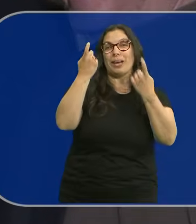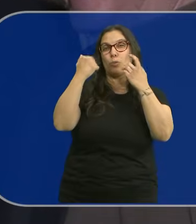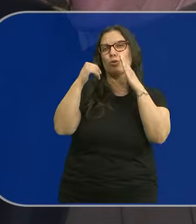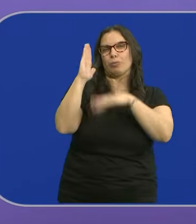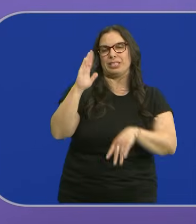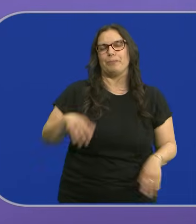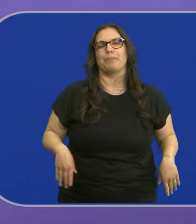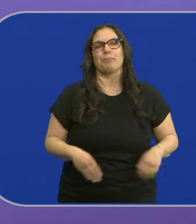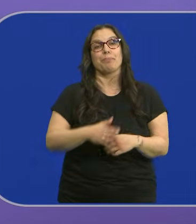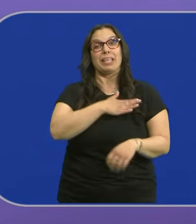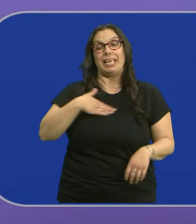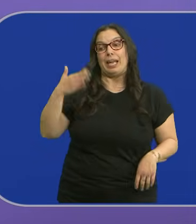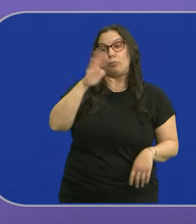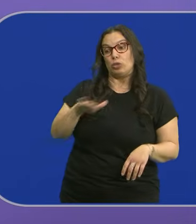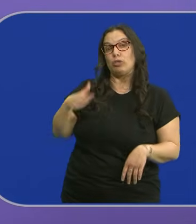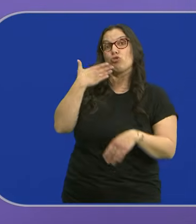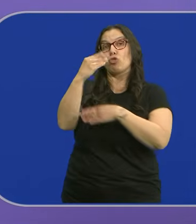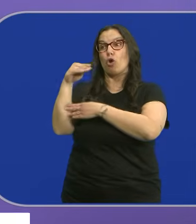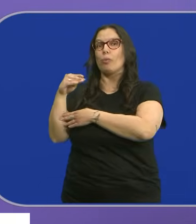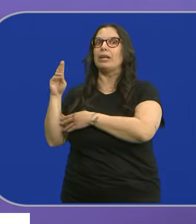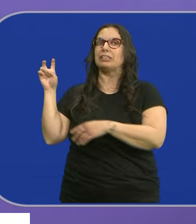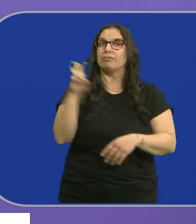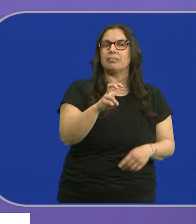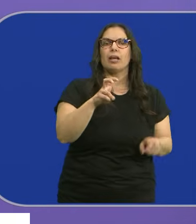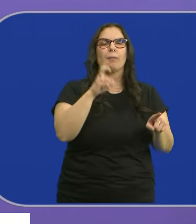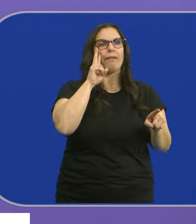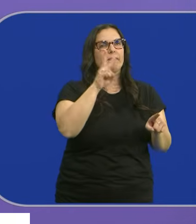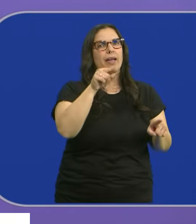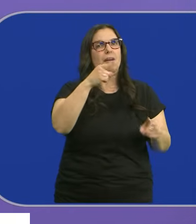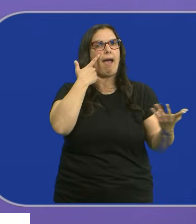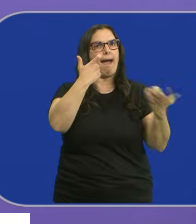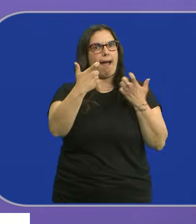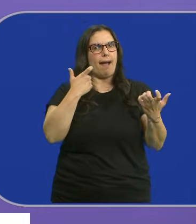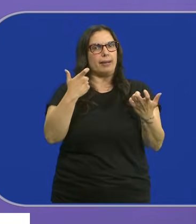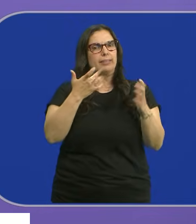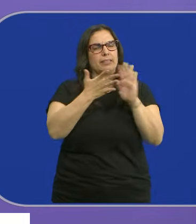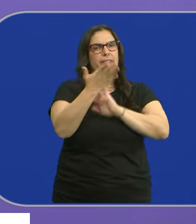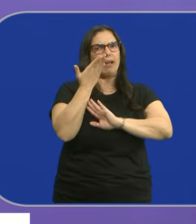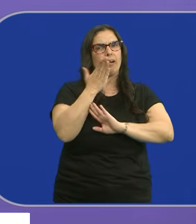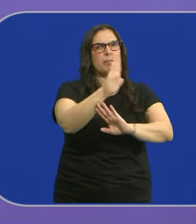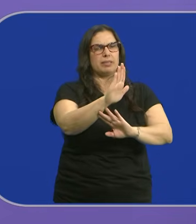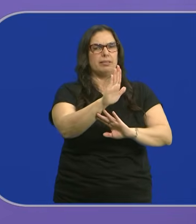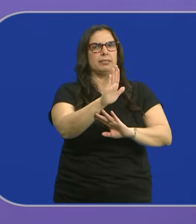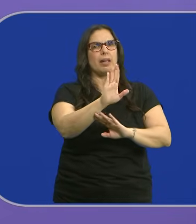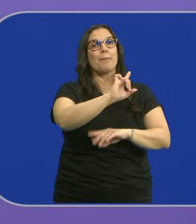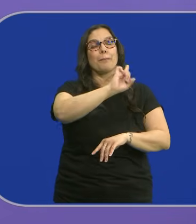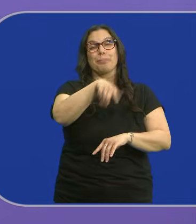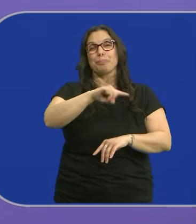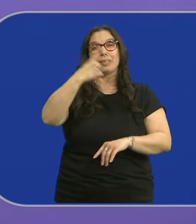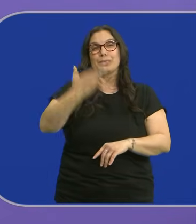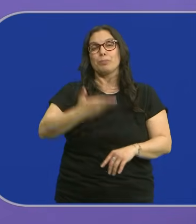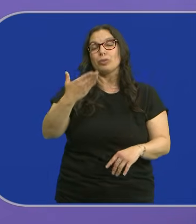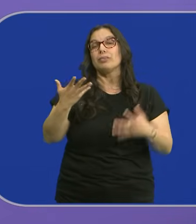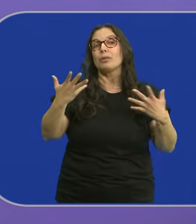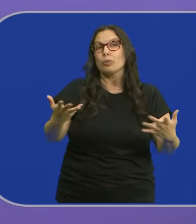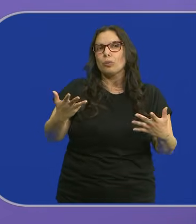5.000 alumnos. Queríamos mostrar a los niños y a los jóvenes que por una parte el arte representa, pero que sobre todo